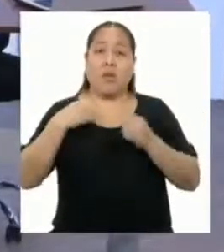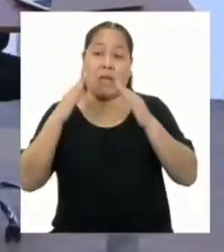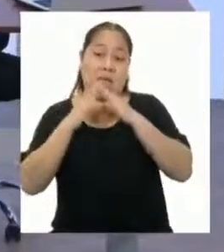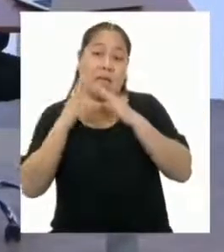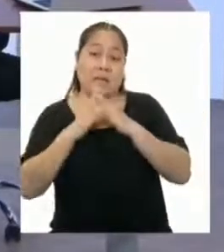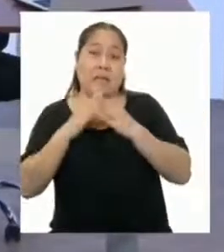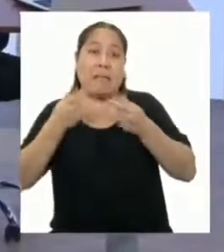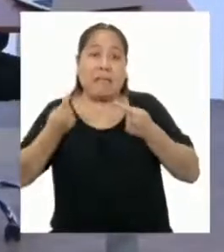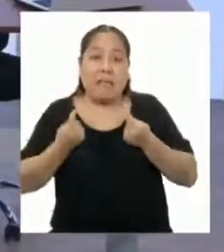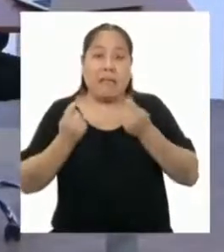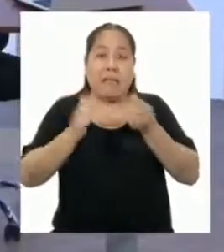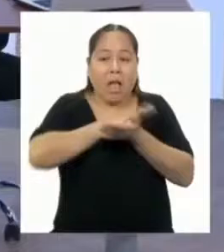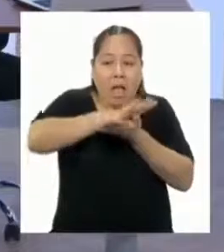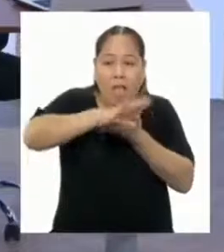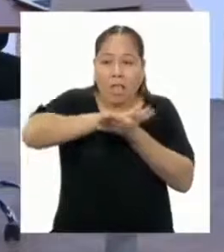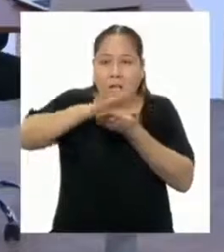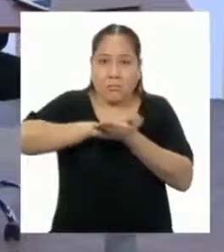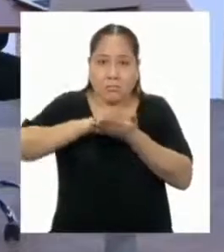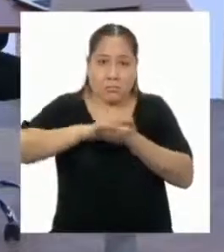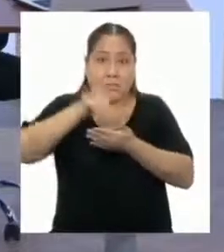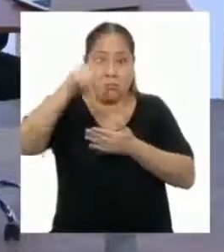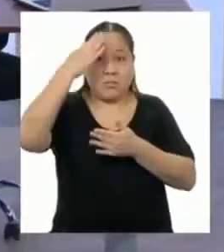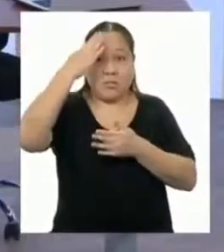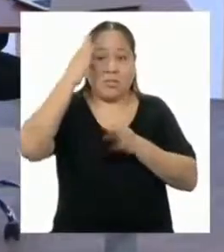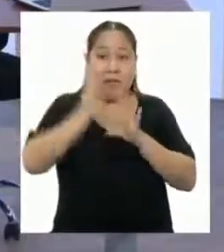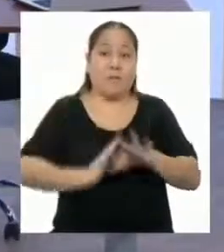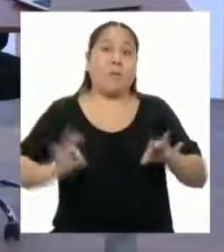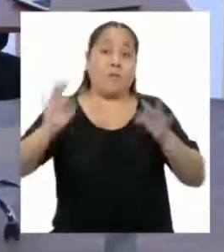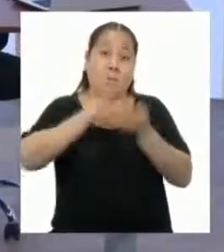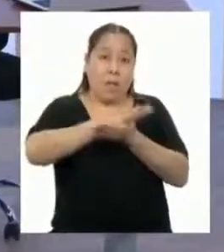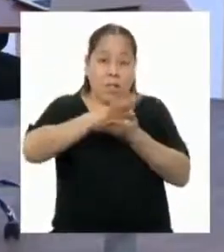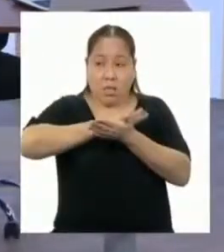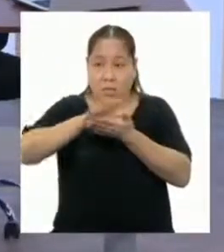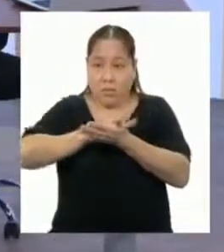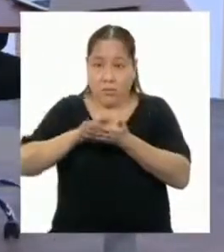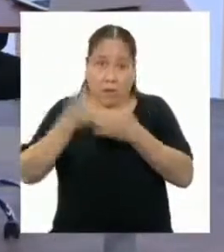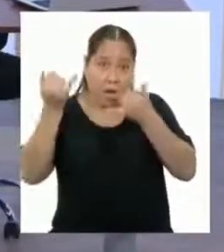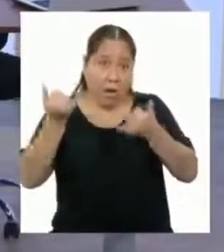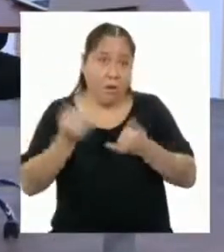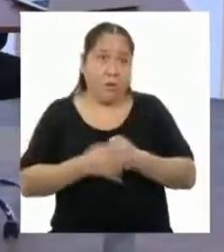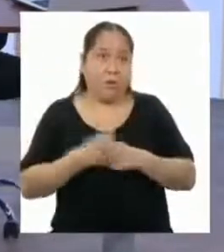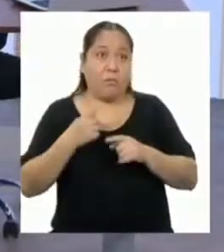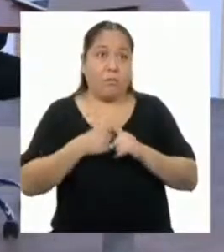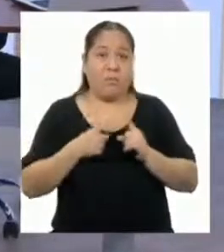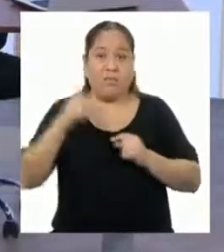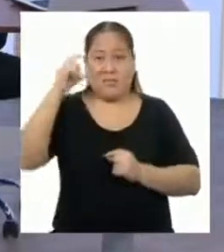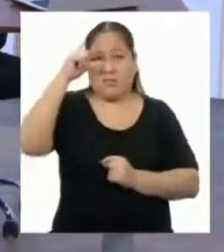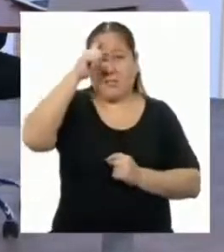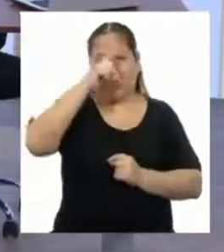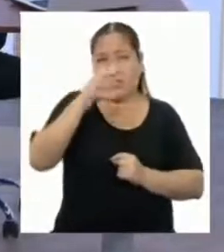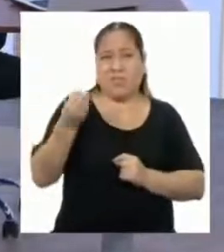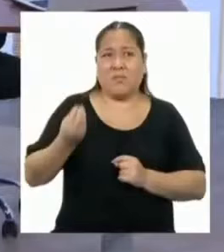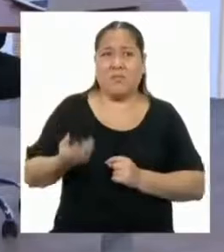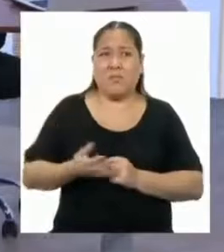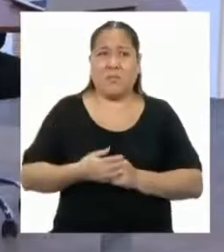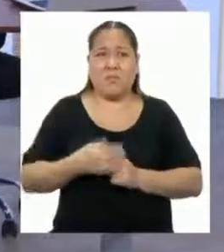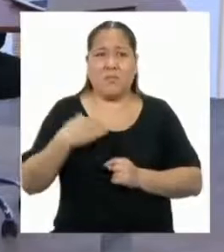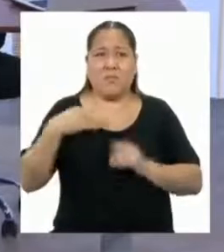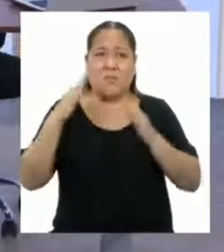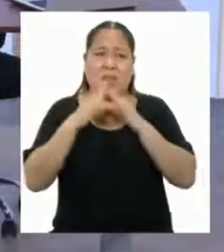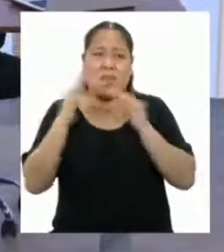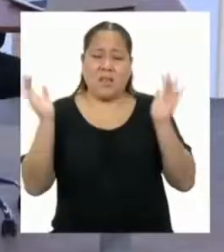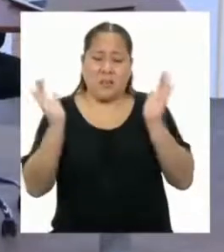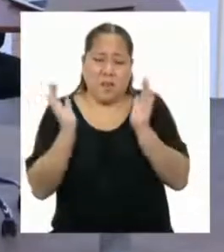limpiar y como sabrán, la limpieza es fundamental hoy en día. Pero se me hizo muy difícil porque mi casa es